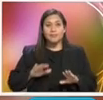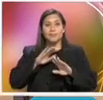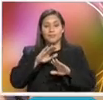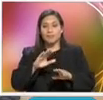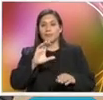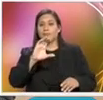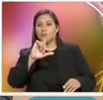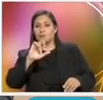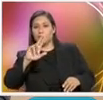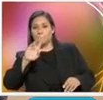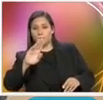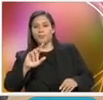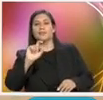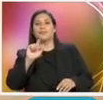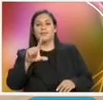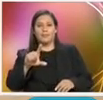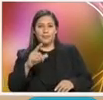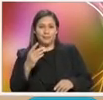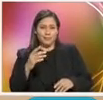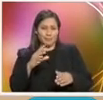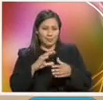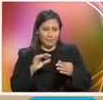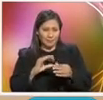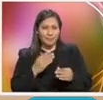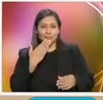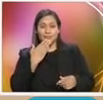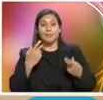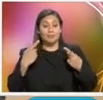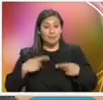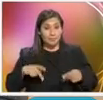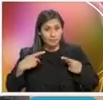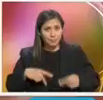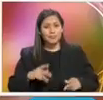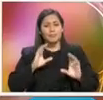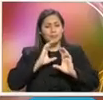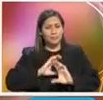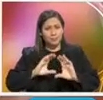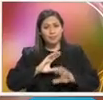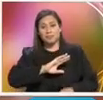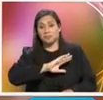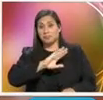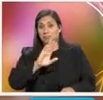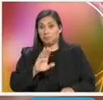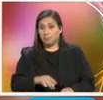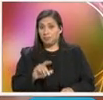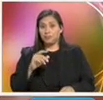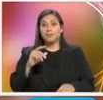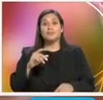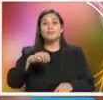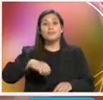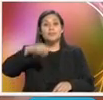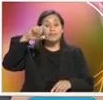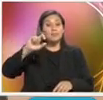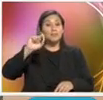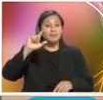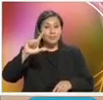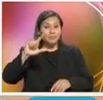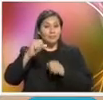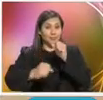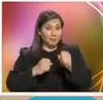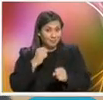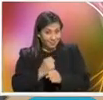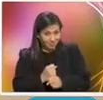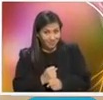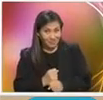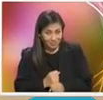el Club de los 27. Este club, como bien lo comentaba, de personas que, bueno, fallecieron, perdieron la vida precisamente a los 27